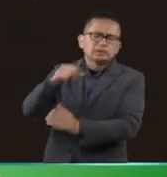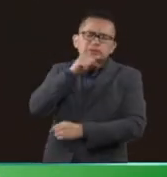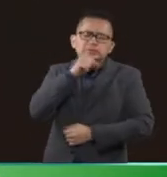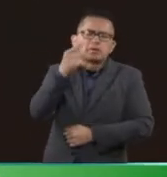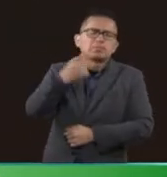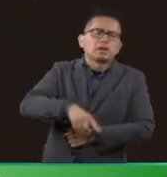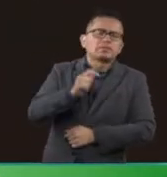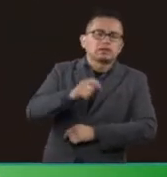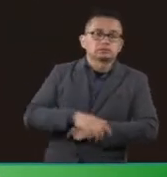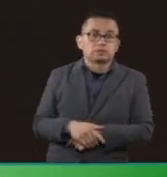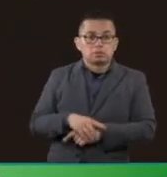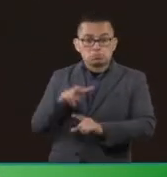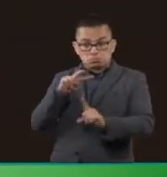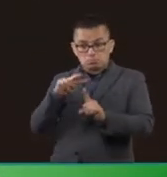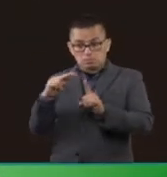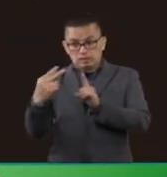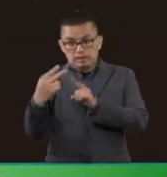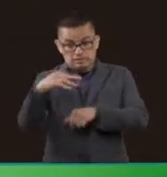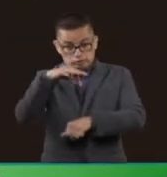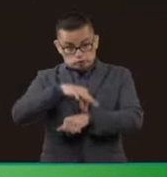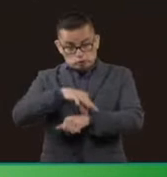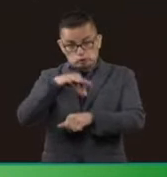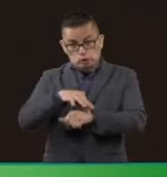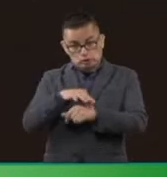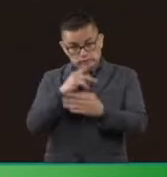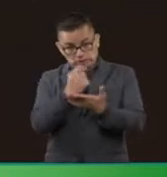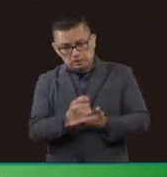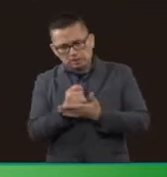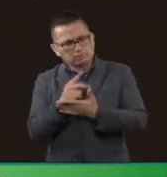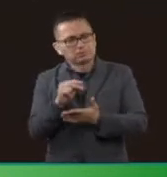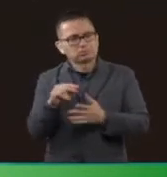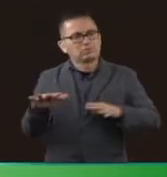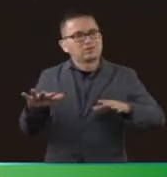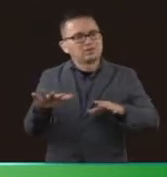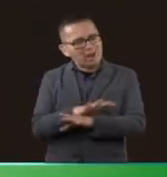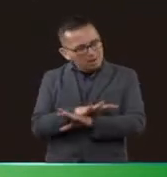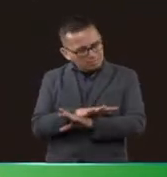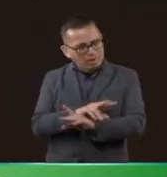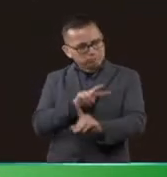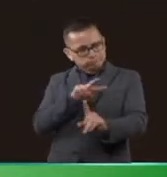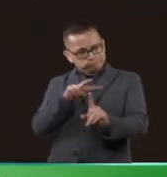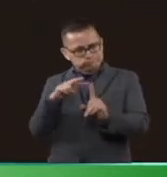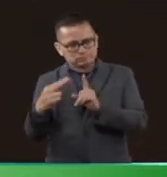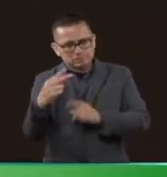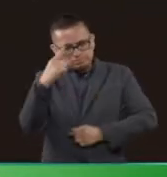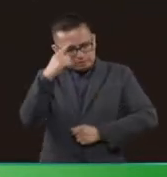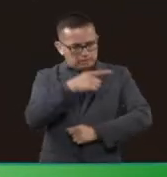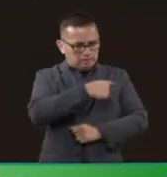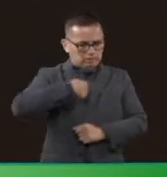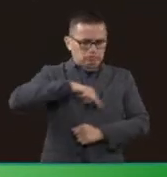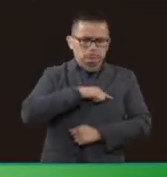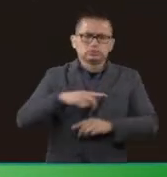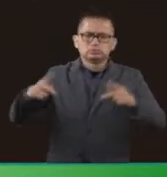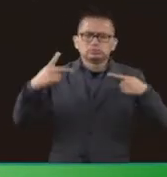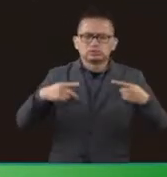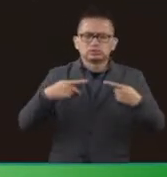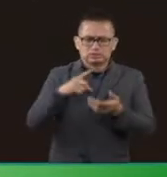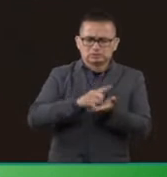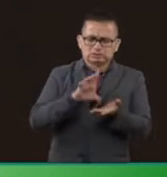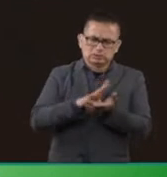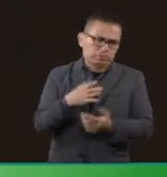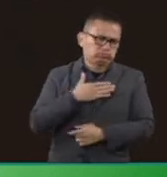para crear una Nueva Visión que nos ubique como sujetos de derechos y obligaciones Igualmente